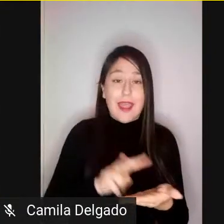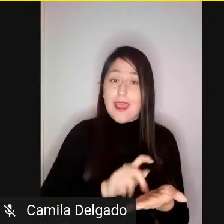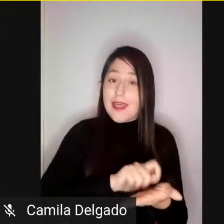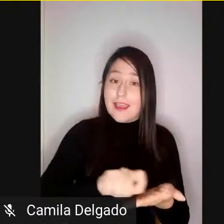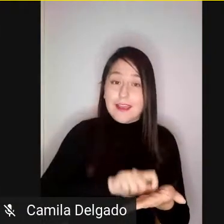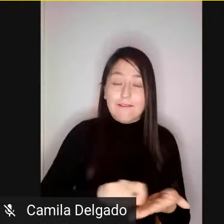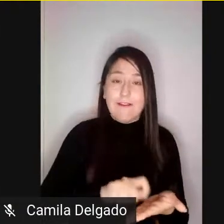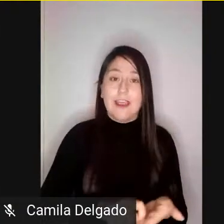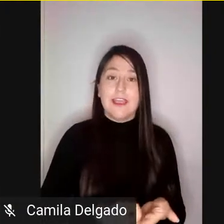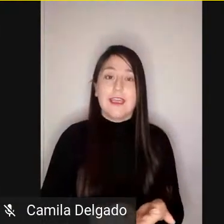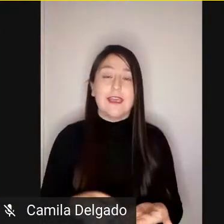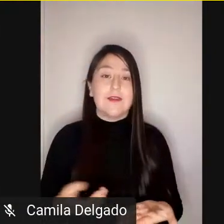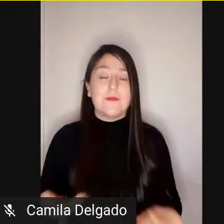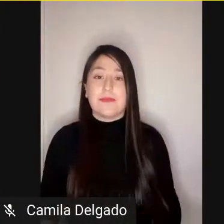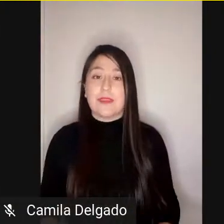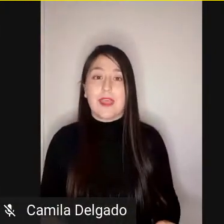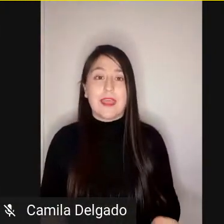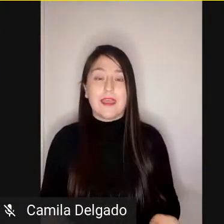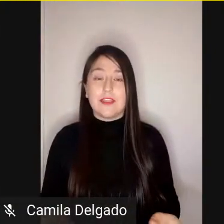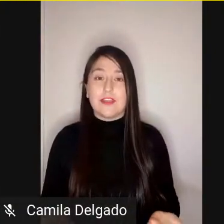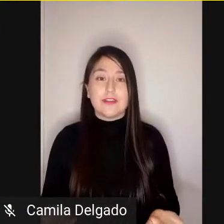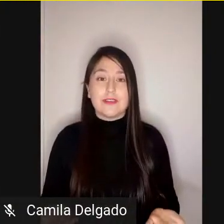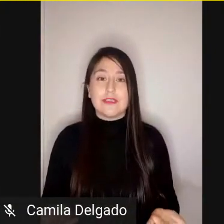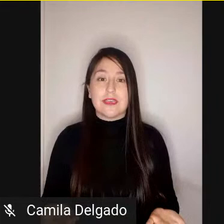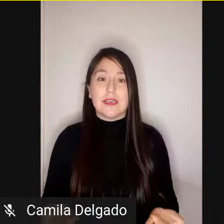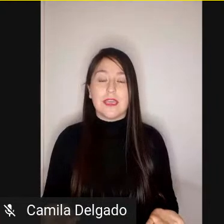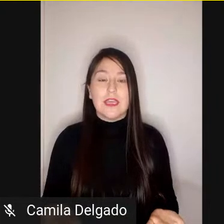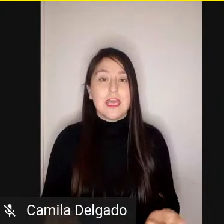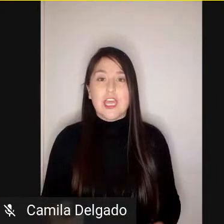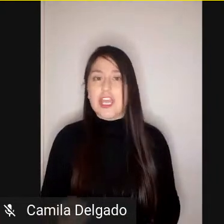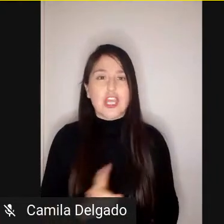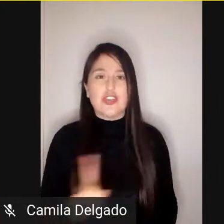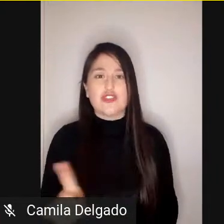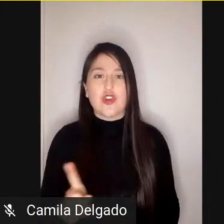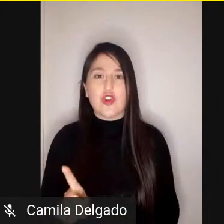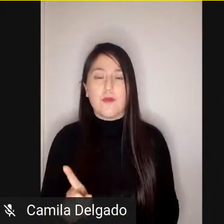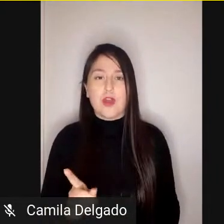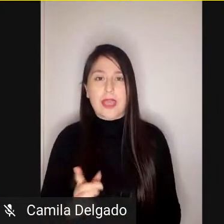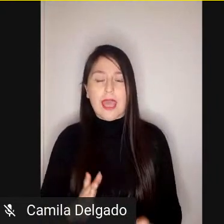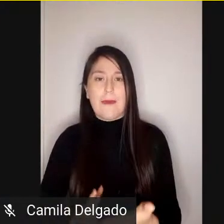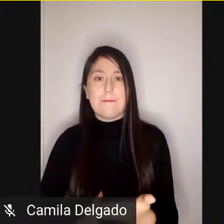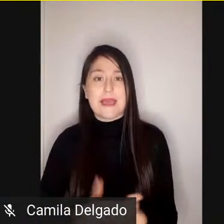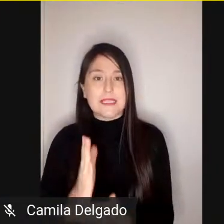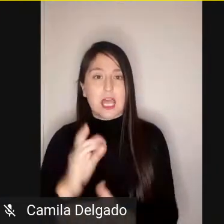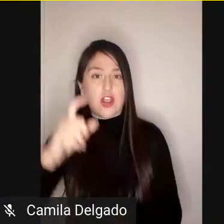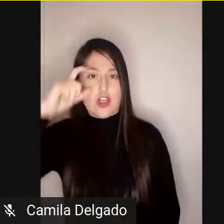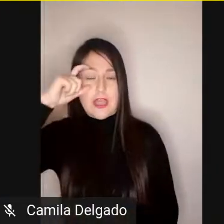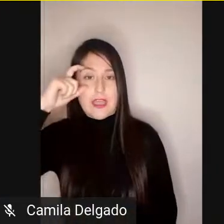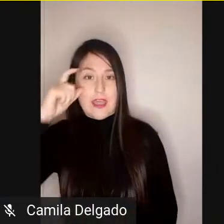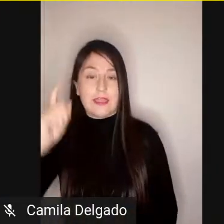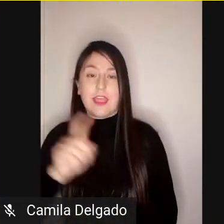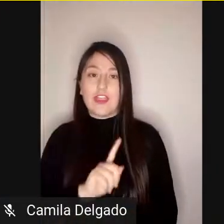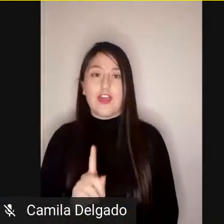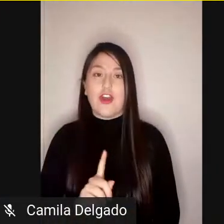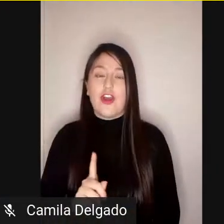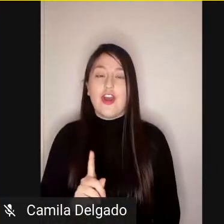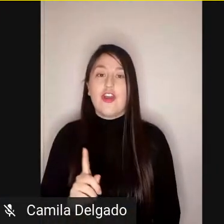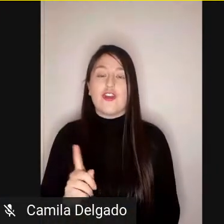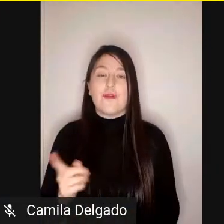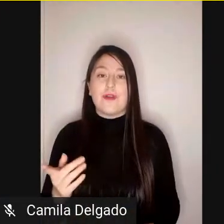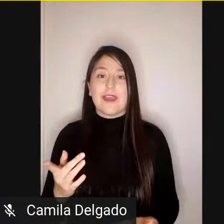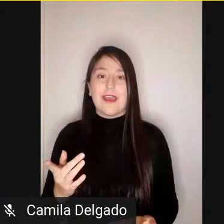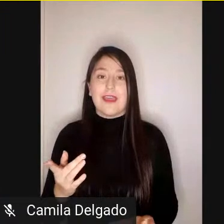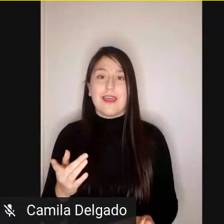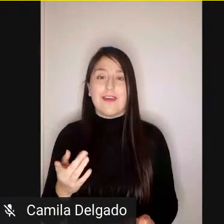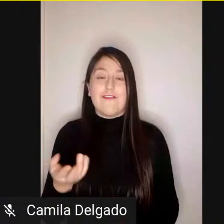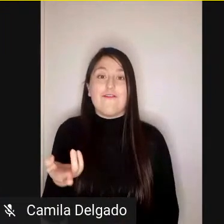que culmina con la elección de Allende, pero que no son conquistas que empezaron con Allende, sino que llegaron con Allende.